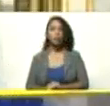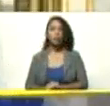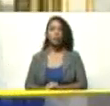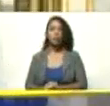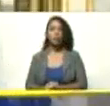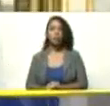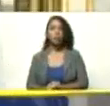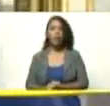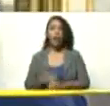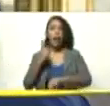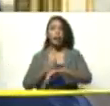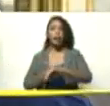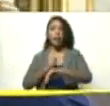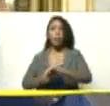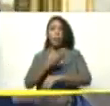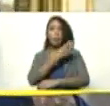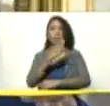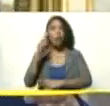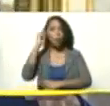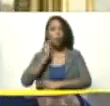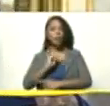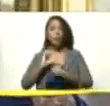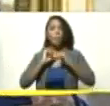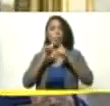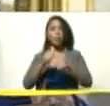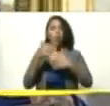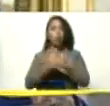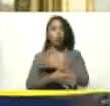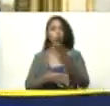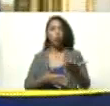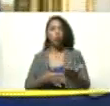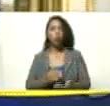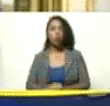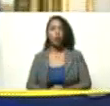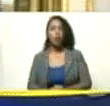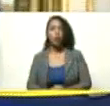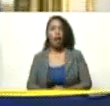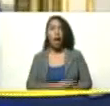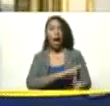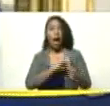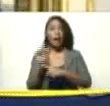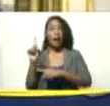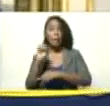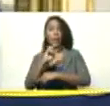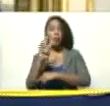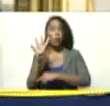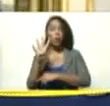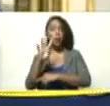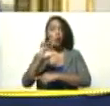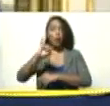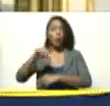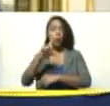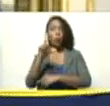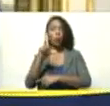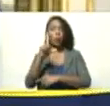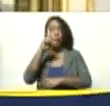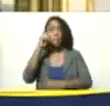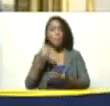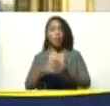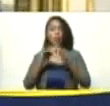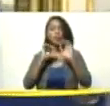La era bicentenaria bolivariana que arrancó aquel 24 de julio de